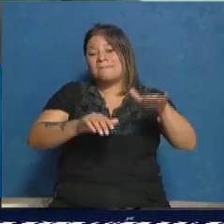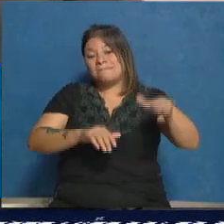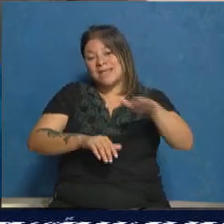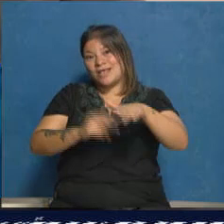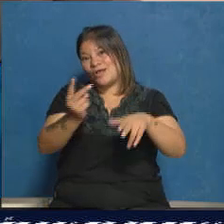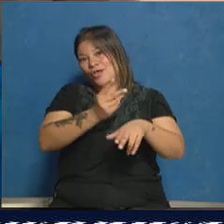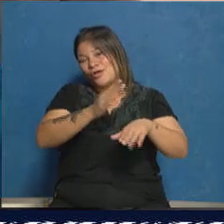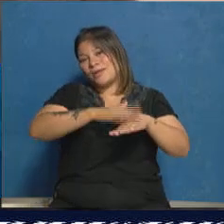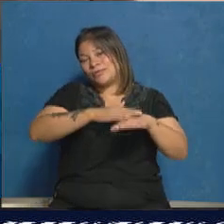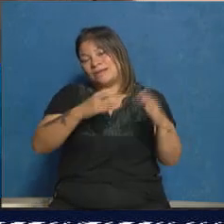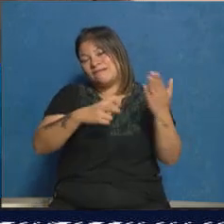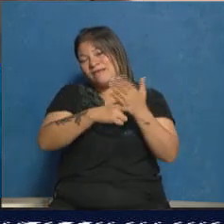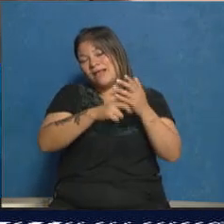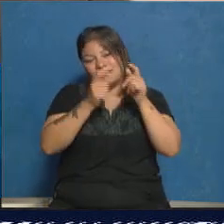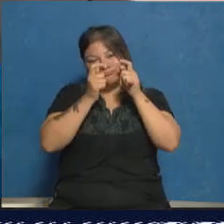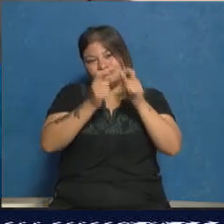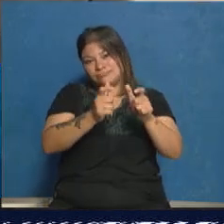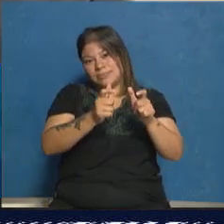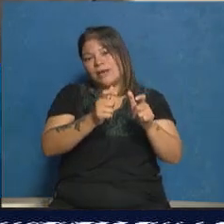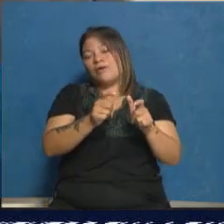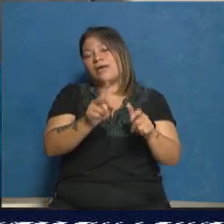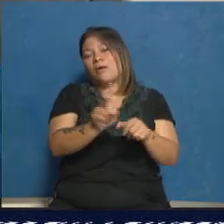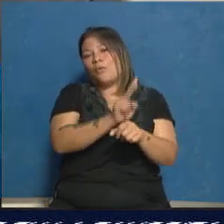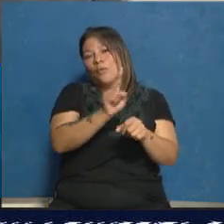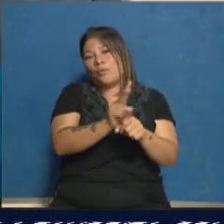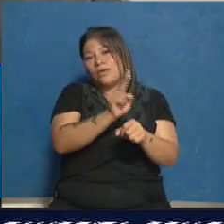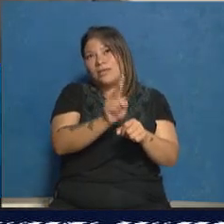de la Fiscalía, va a quedar en guarda o en custodia